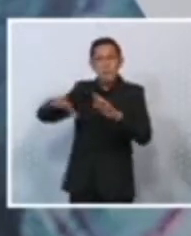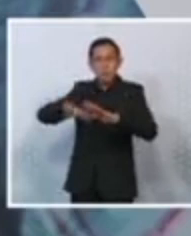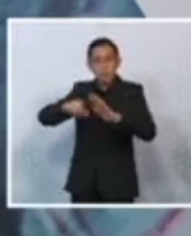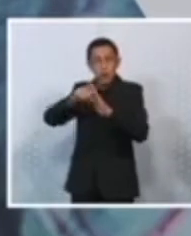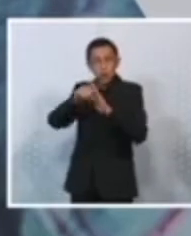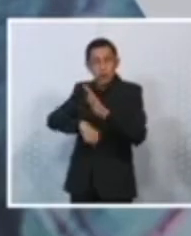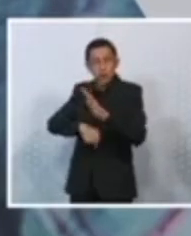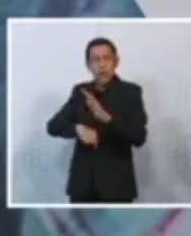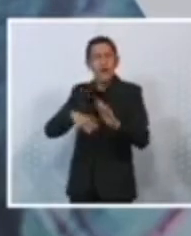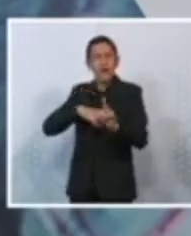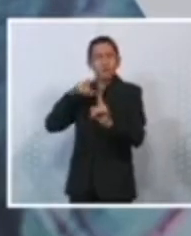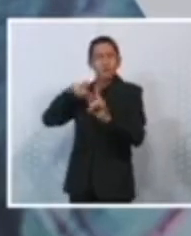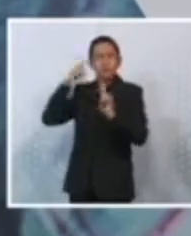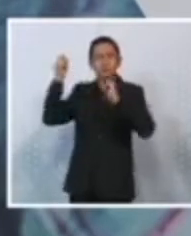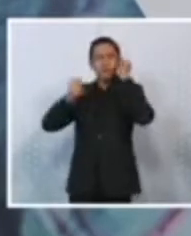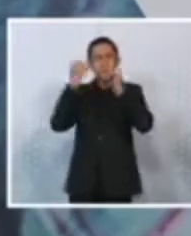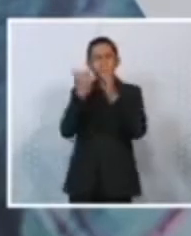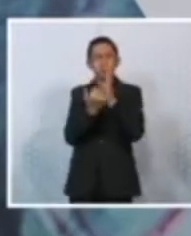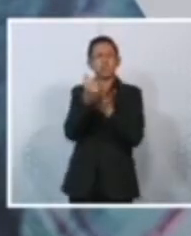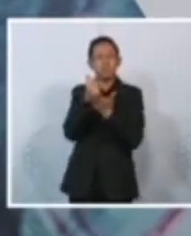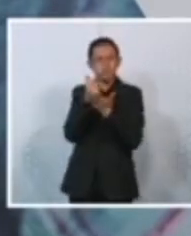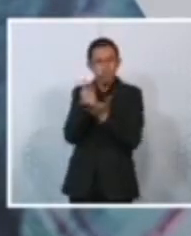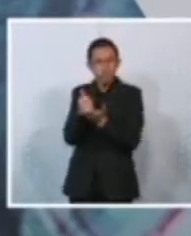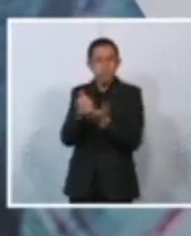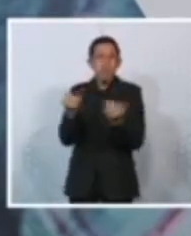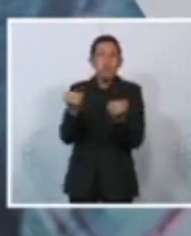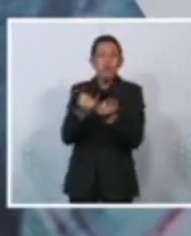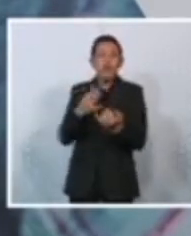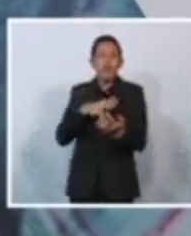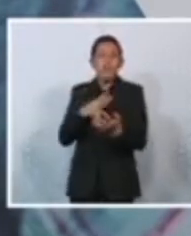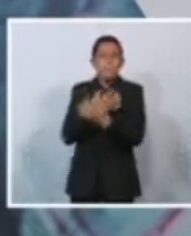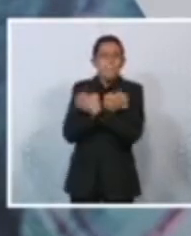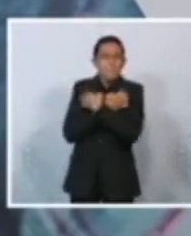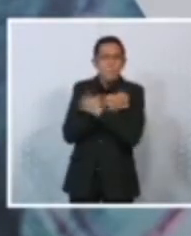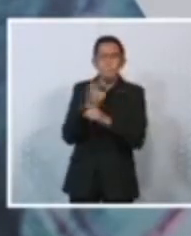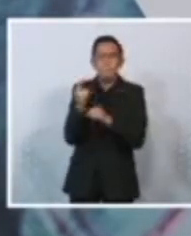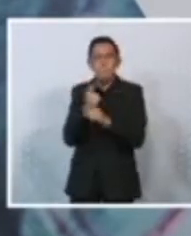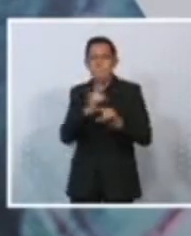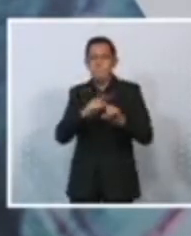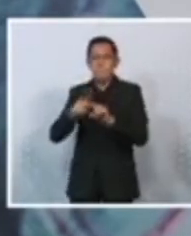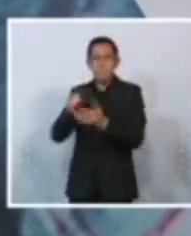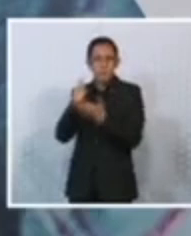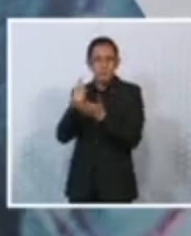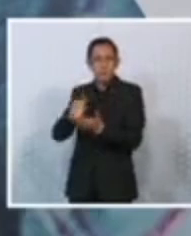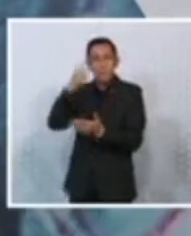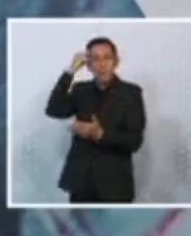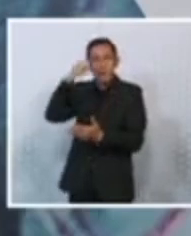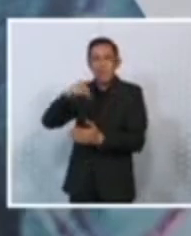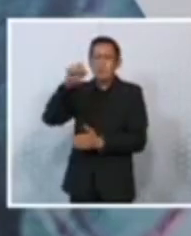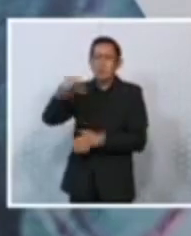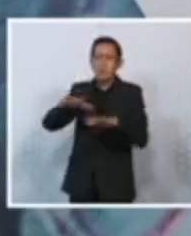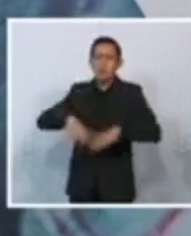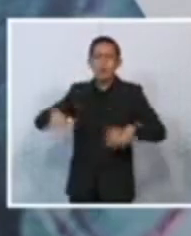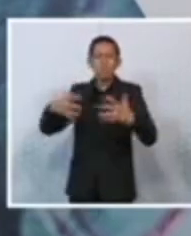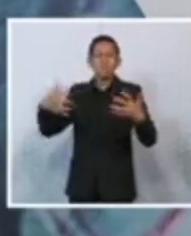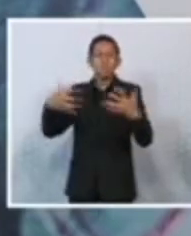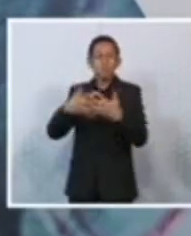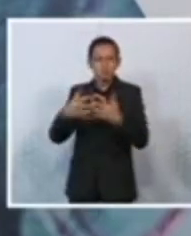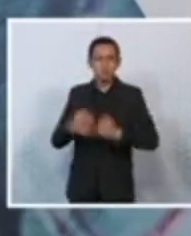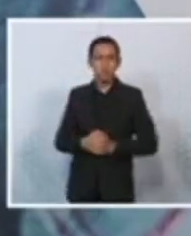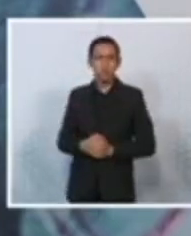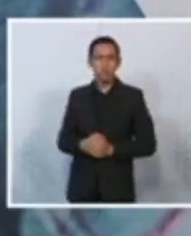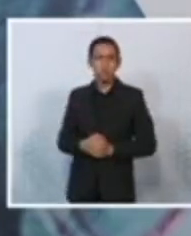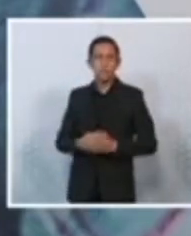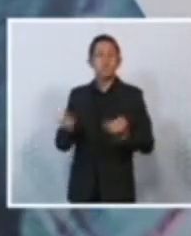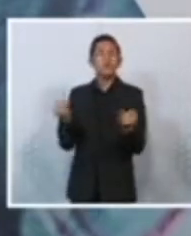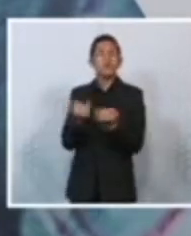con nuevas vocaciones que eviten la centralización y el poco desarrollo de ciertas zonas del estado cuarto impulsaremos